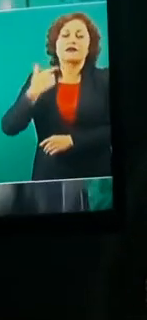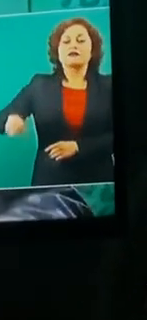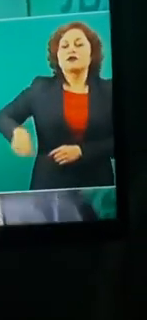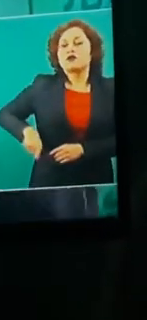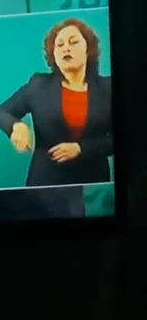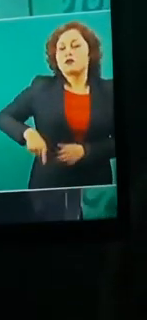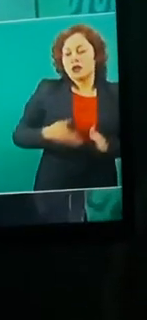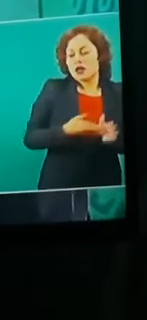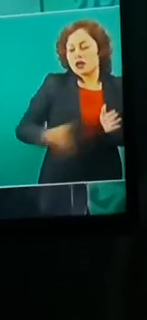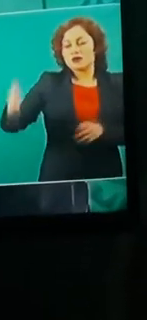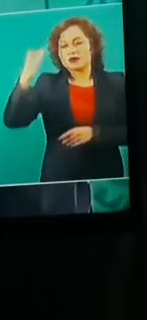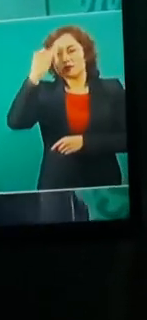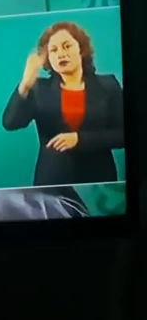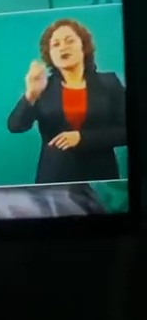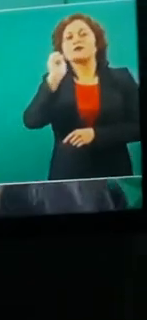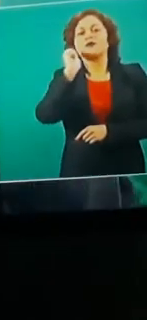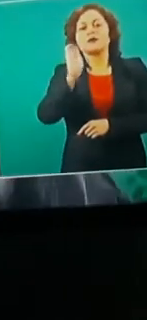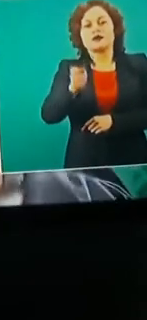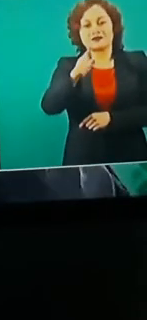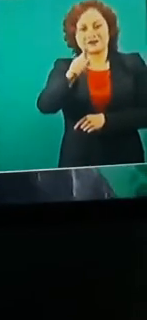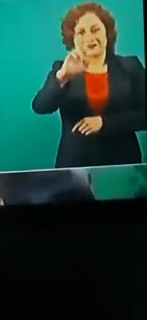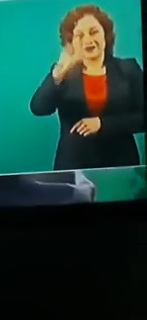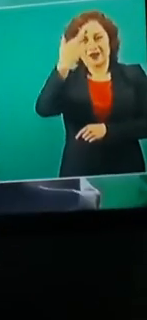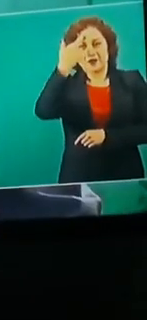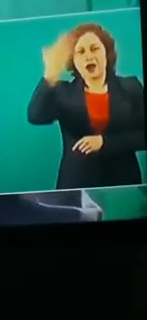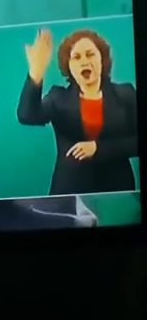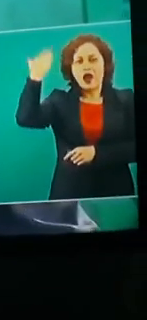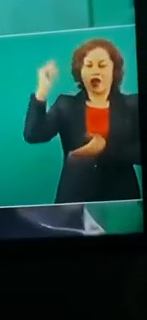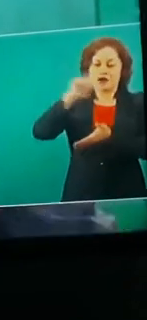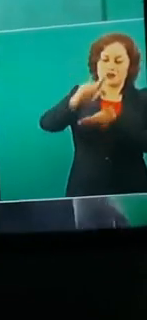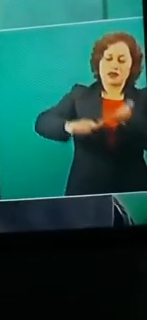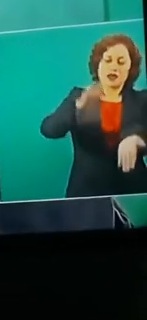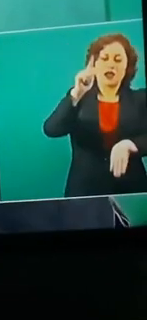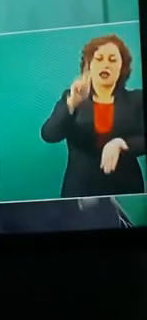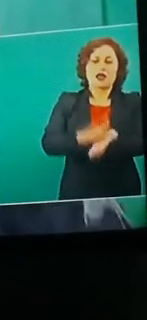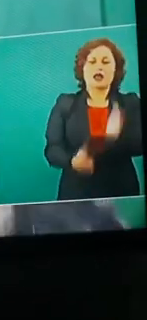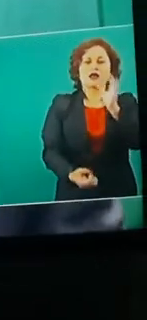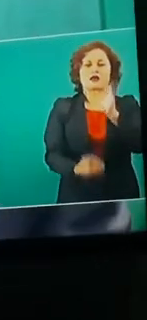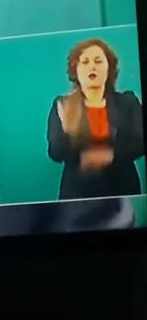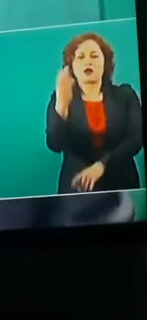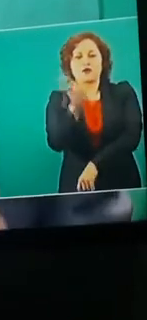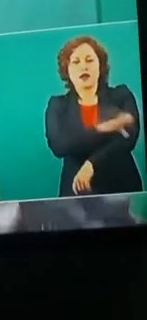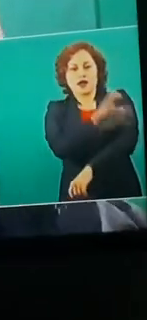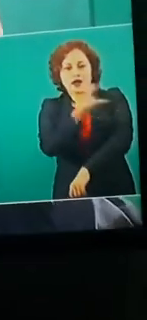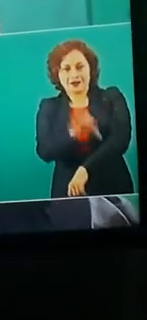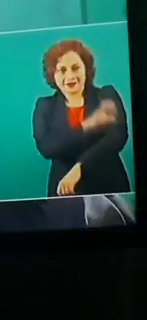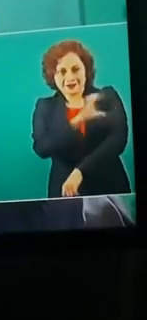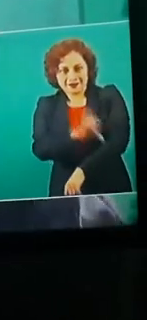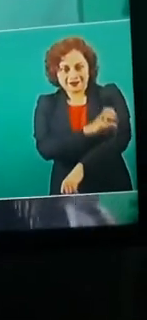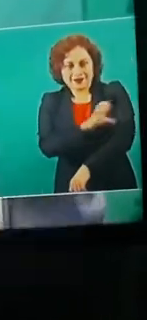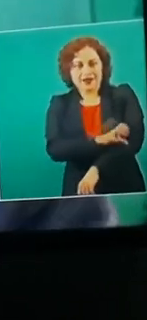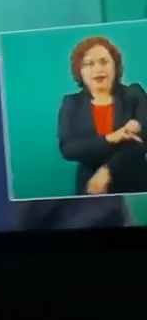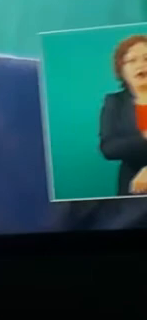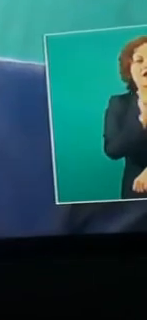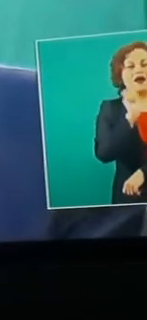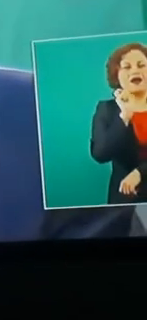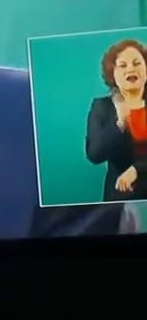de que aprobaron la llamada reforma energética y que profundizaron en